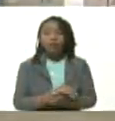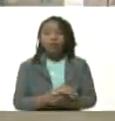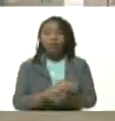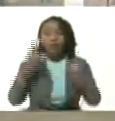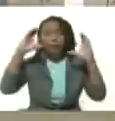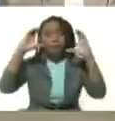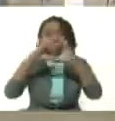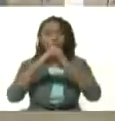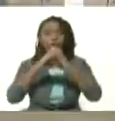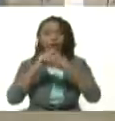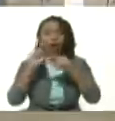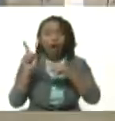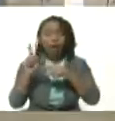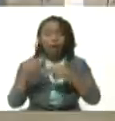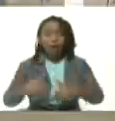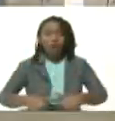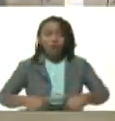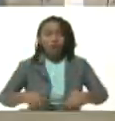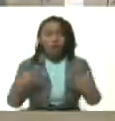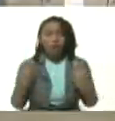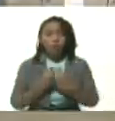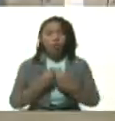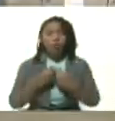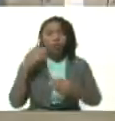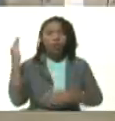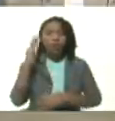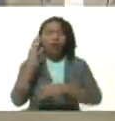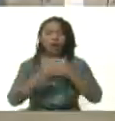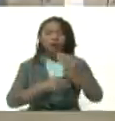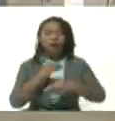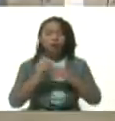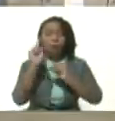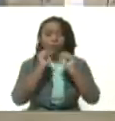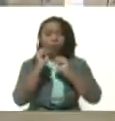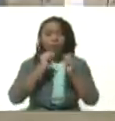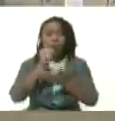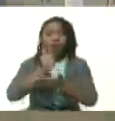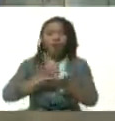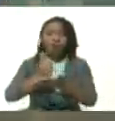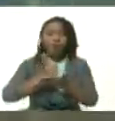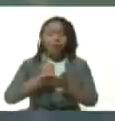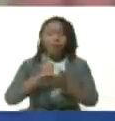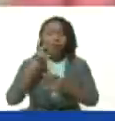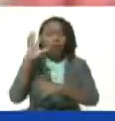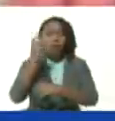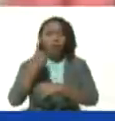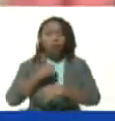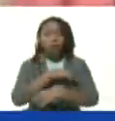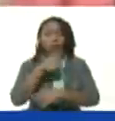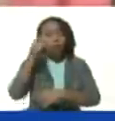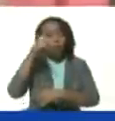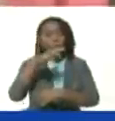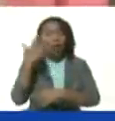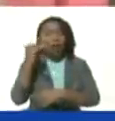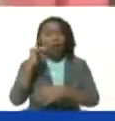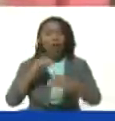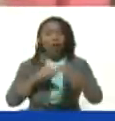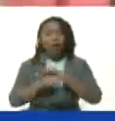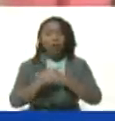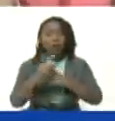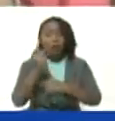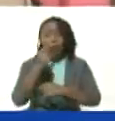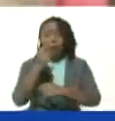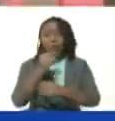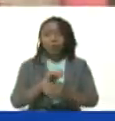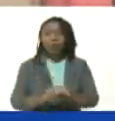enfatizar este esfuerzo conjunto que se viene realizando desde el motor farmacéutico para lograr que nuestro pueblo tenga acceso a